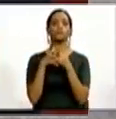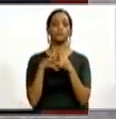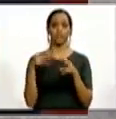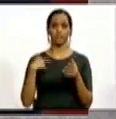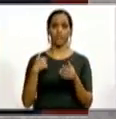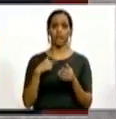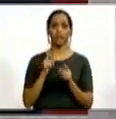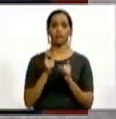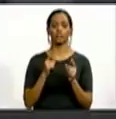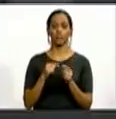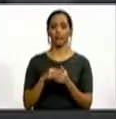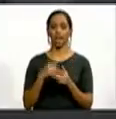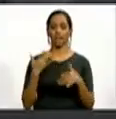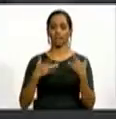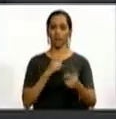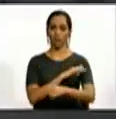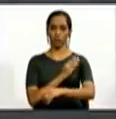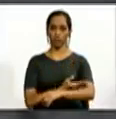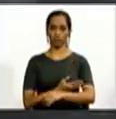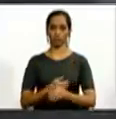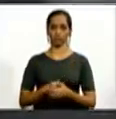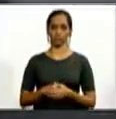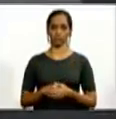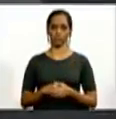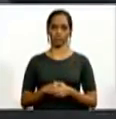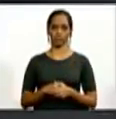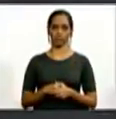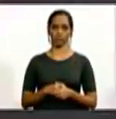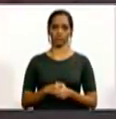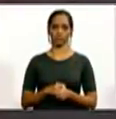tipo de acción de fuerza.